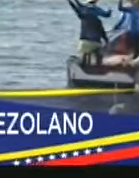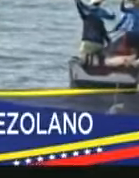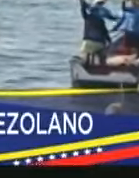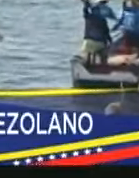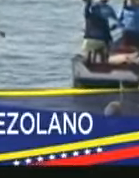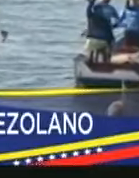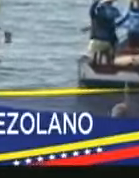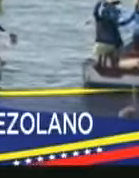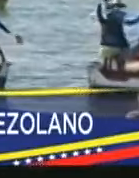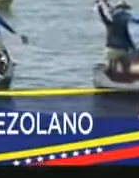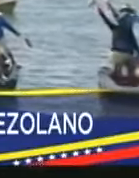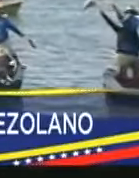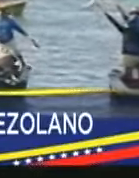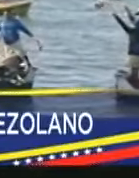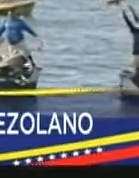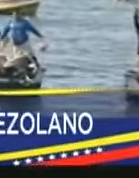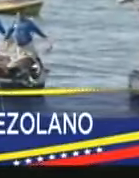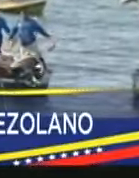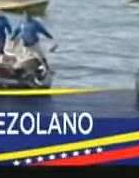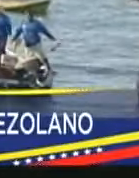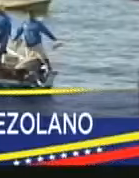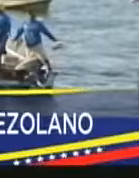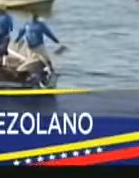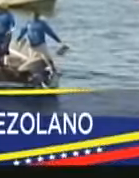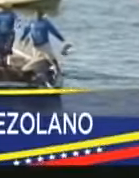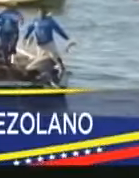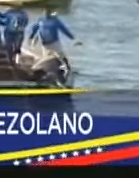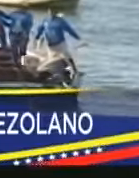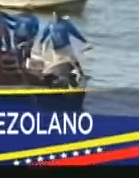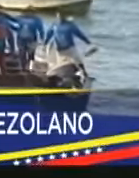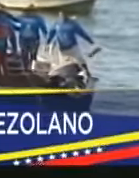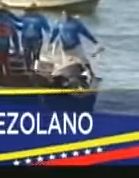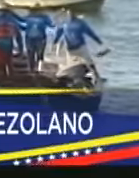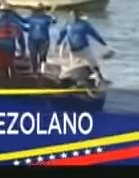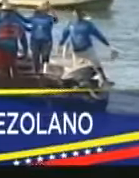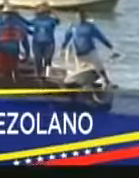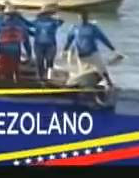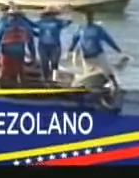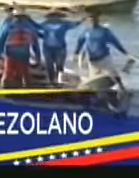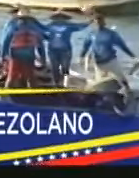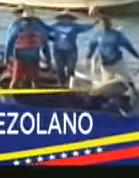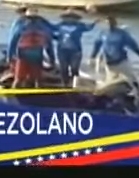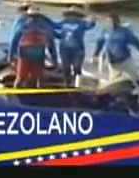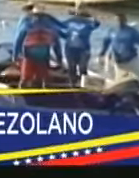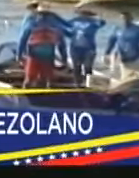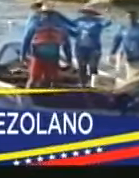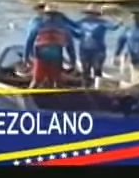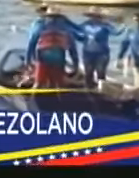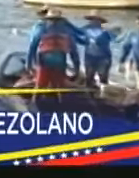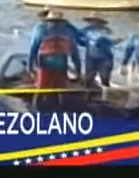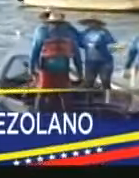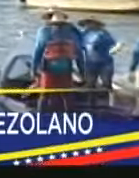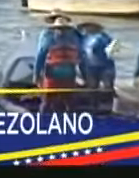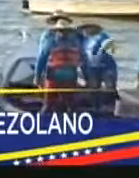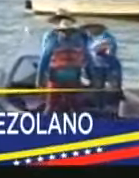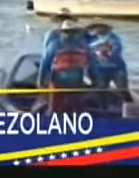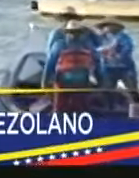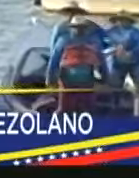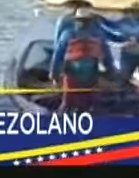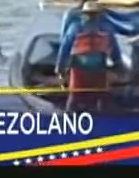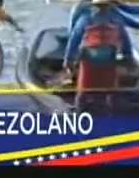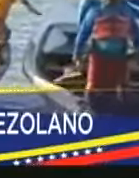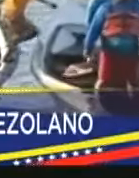representa un importante cifra: el 65% de la producción pesquera del